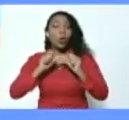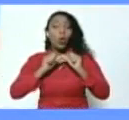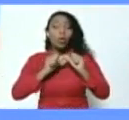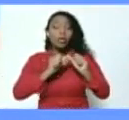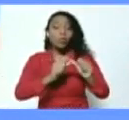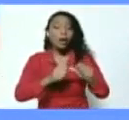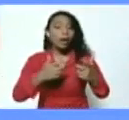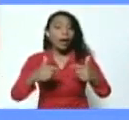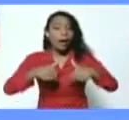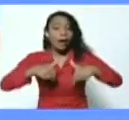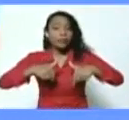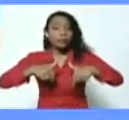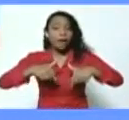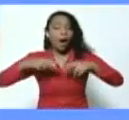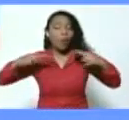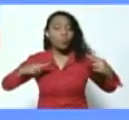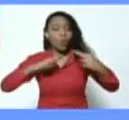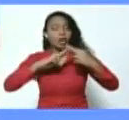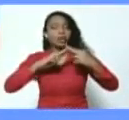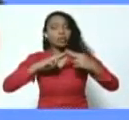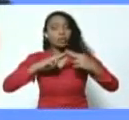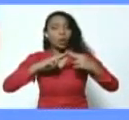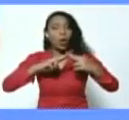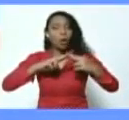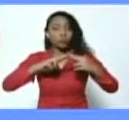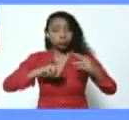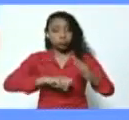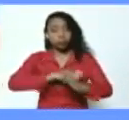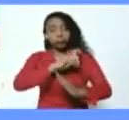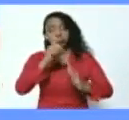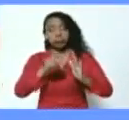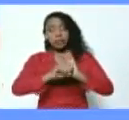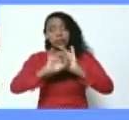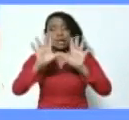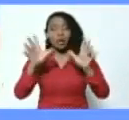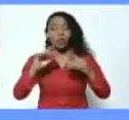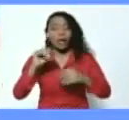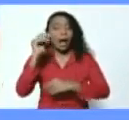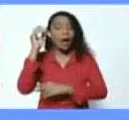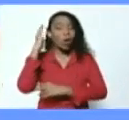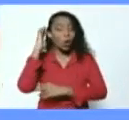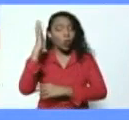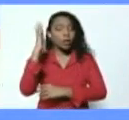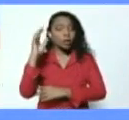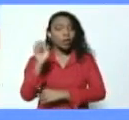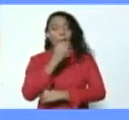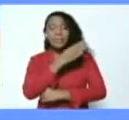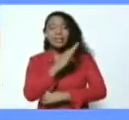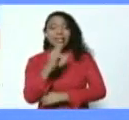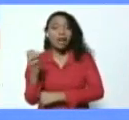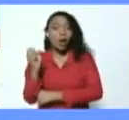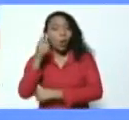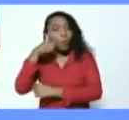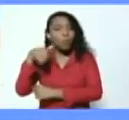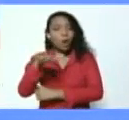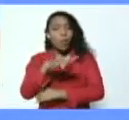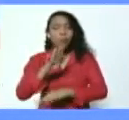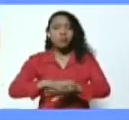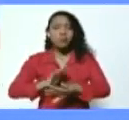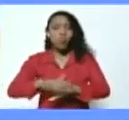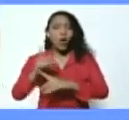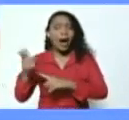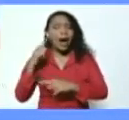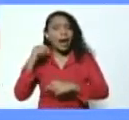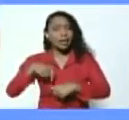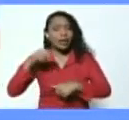continúan en este encuentro concreto del Congreso Bicentenario de los Pueblos. ¿Por qué es que